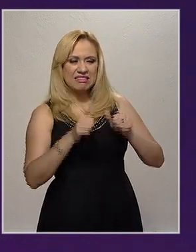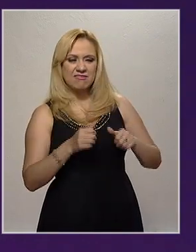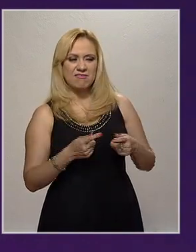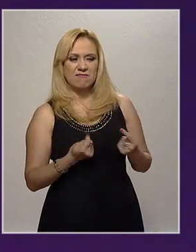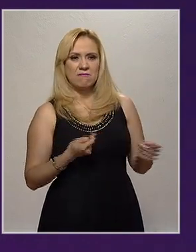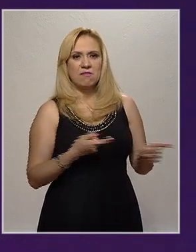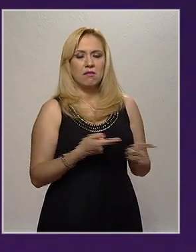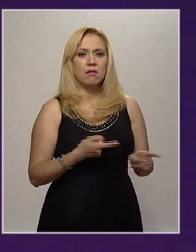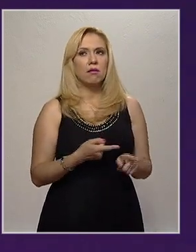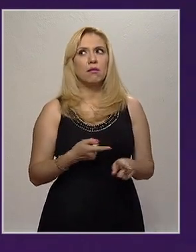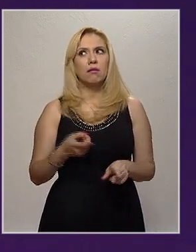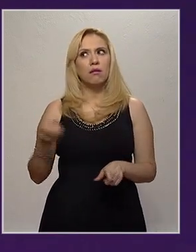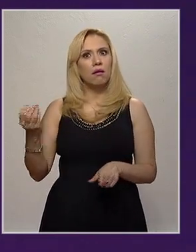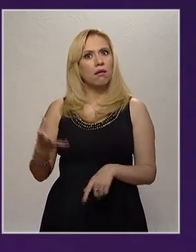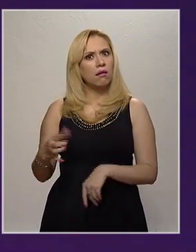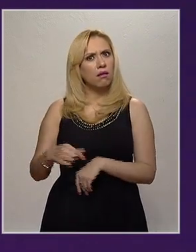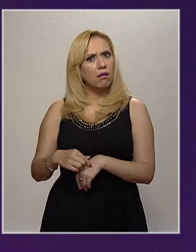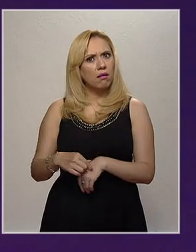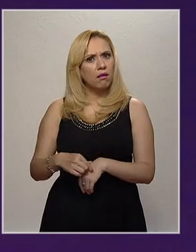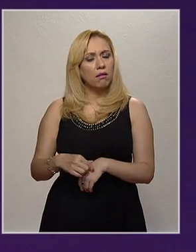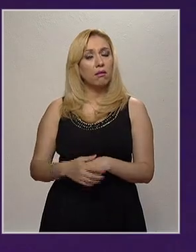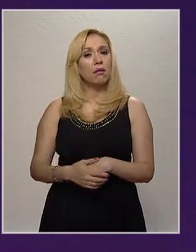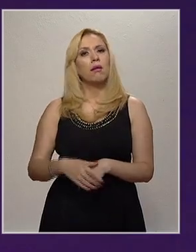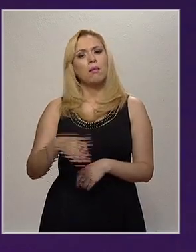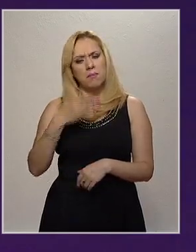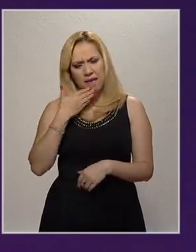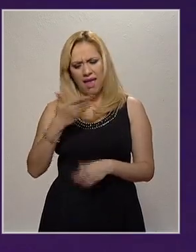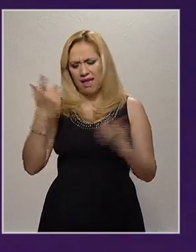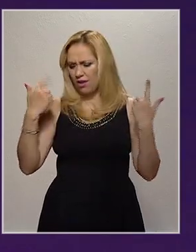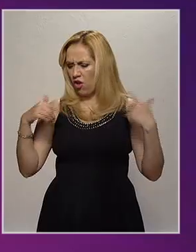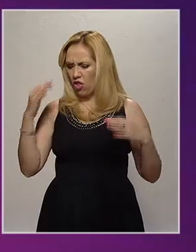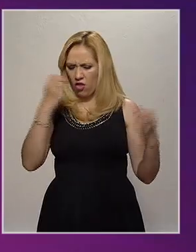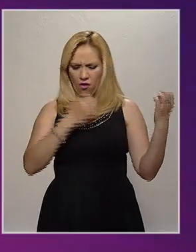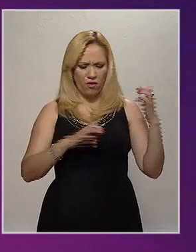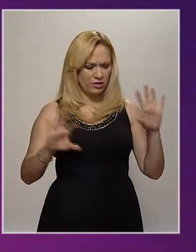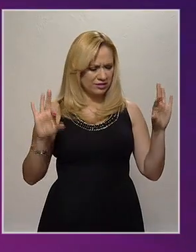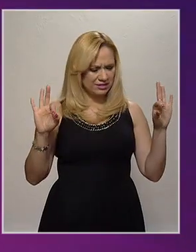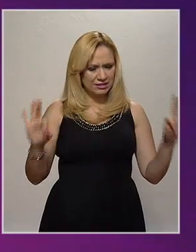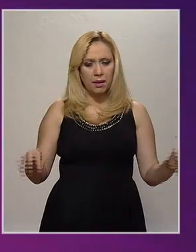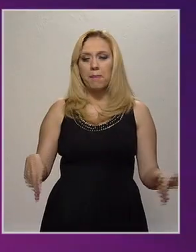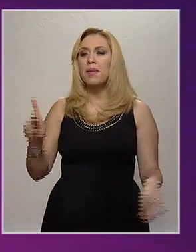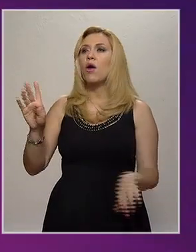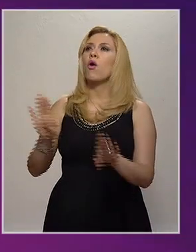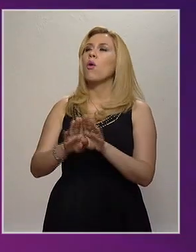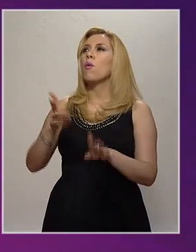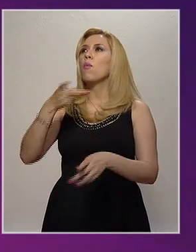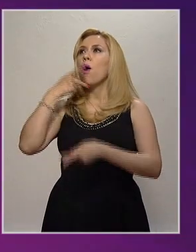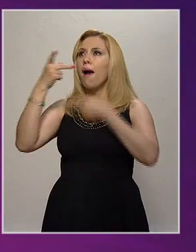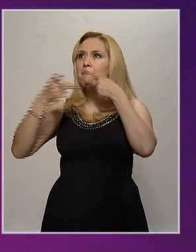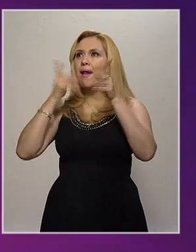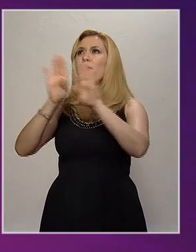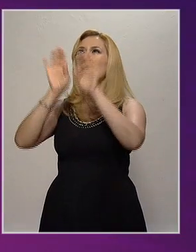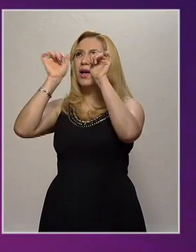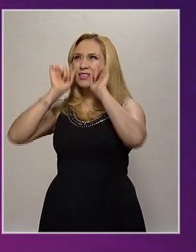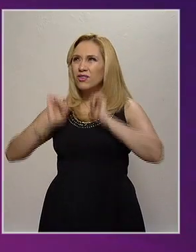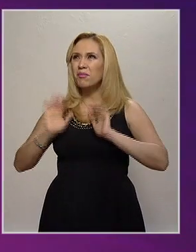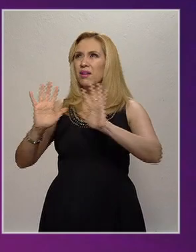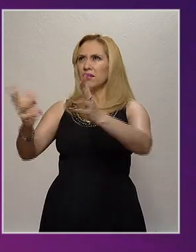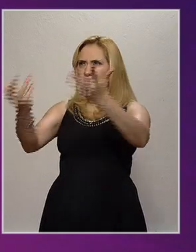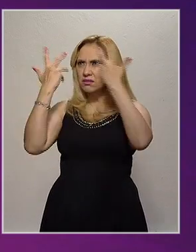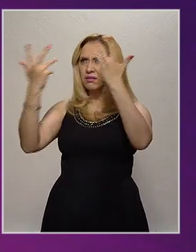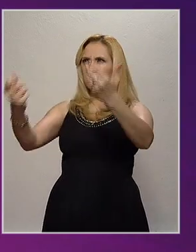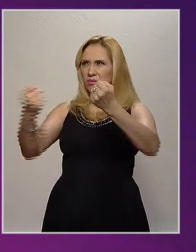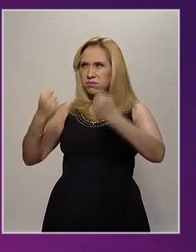dar y ofrecer a la mera hora puede ser correcto, pero toda la manera en la que se ofrece y se acaba dando ese tratamiento